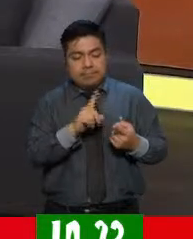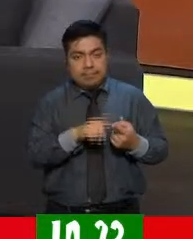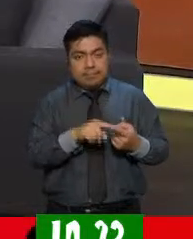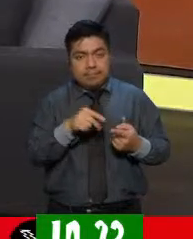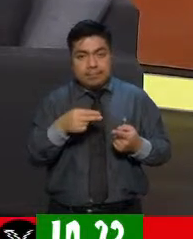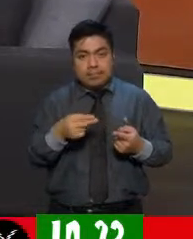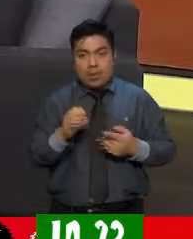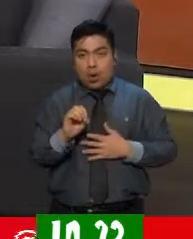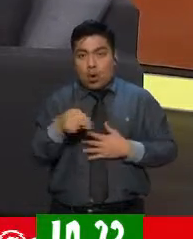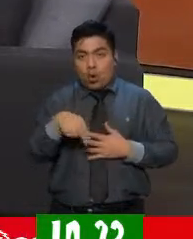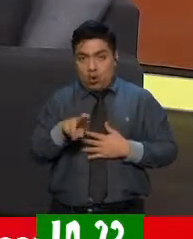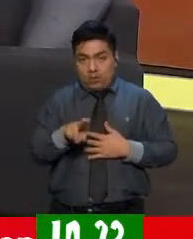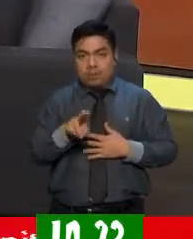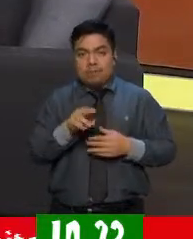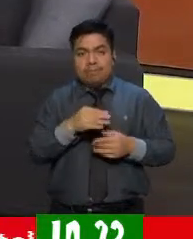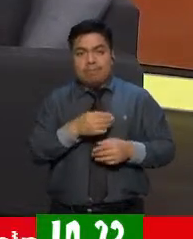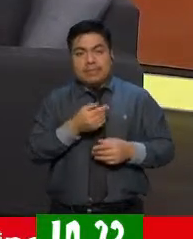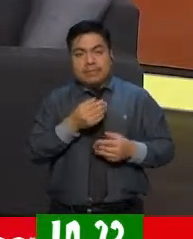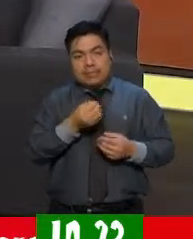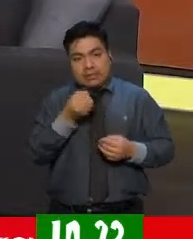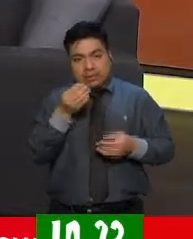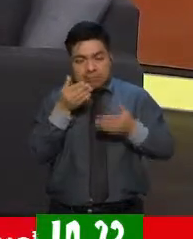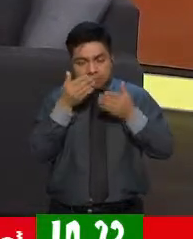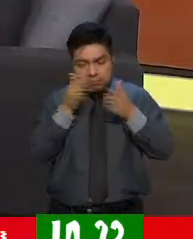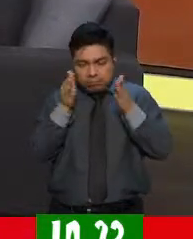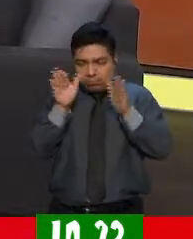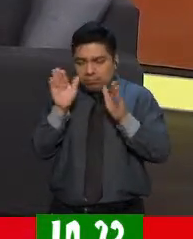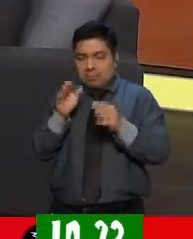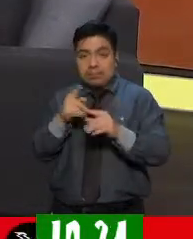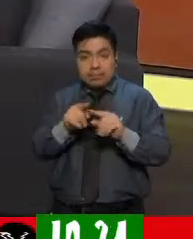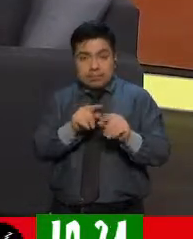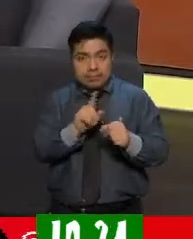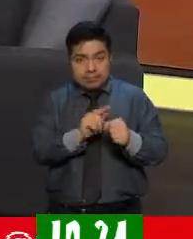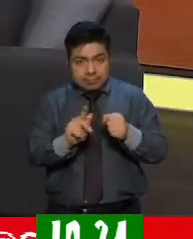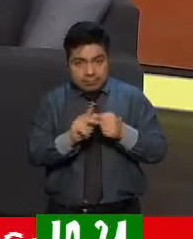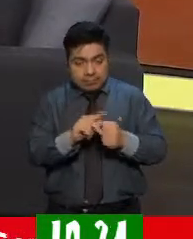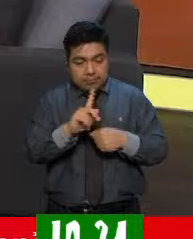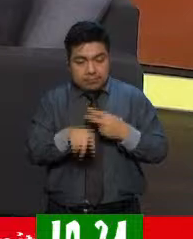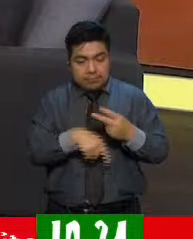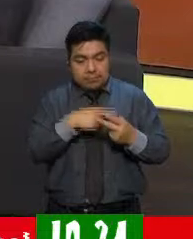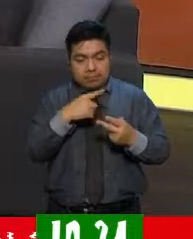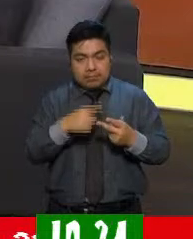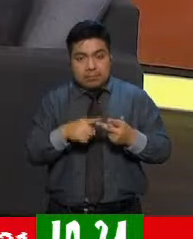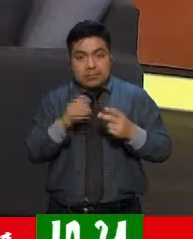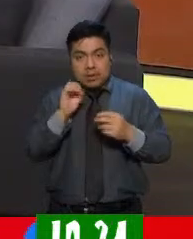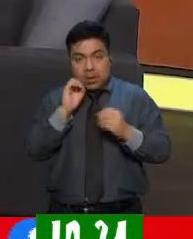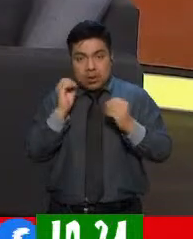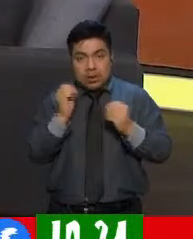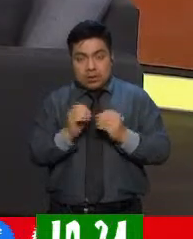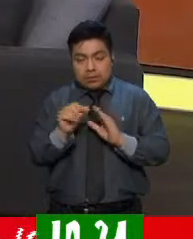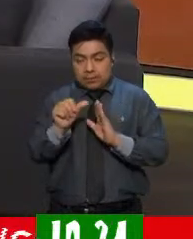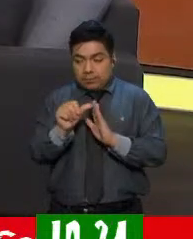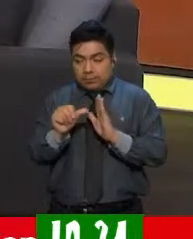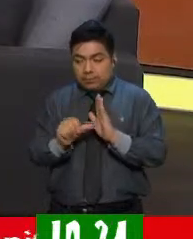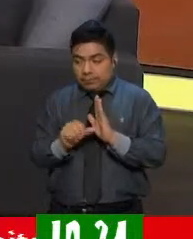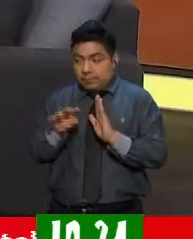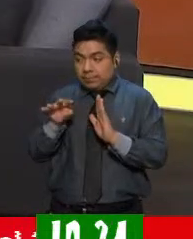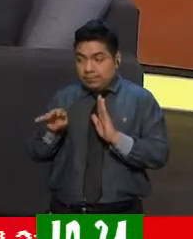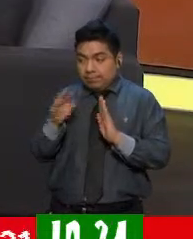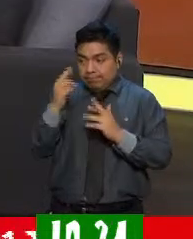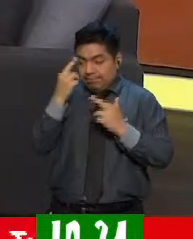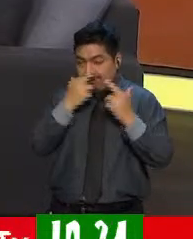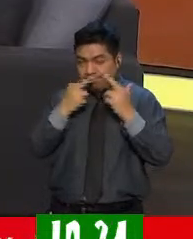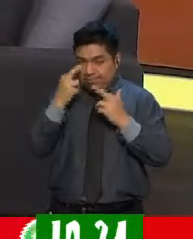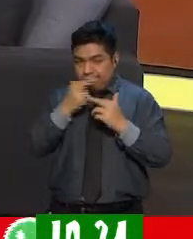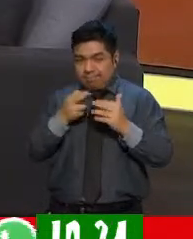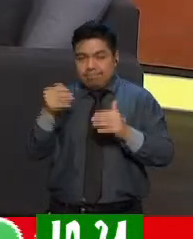Naciones Unidas sobre el discurso de odio, porque hay visiones distintas en los países, y también la organización Artículo 19, que ha hecho un análisis muy bueno también